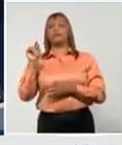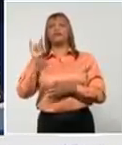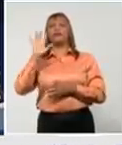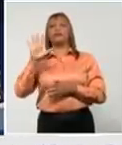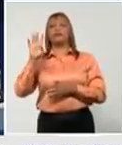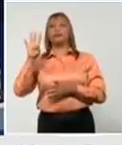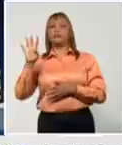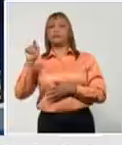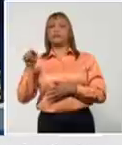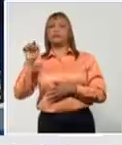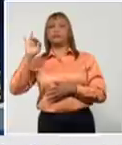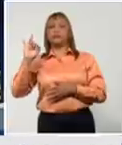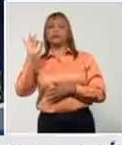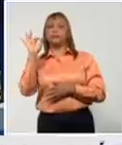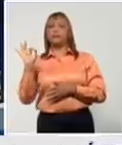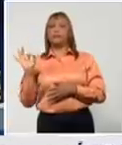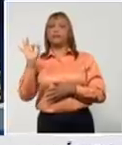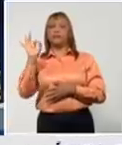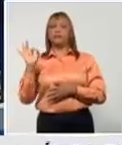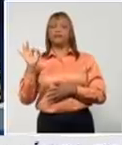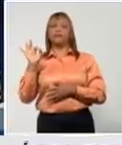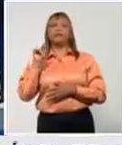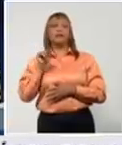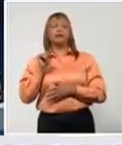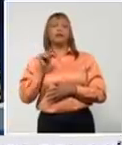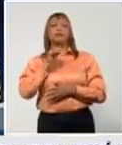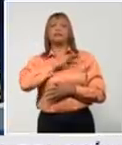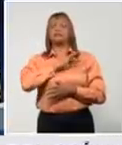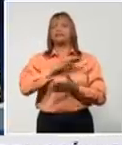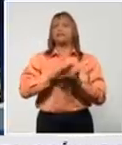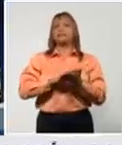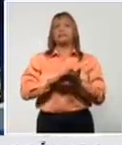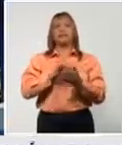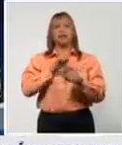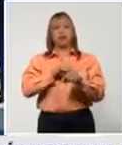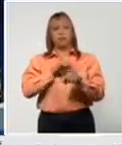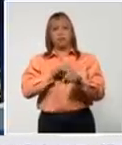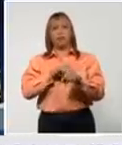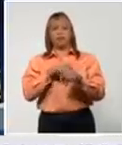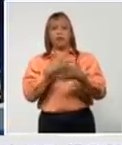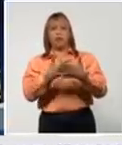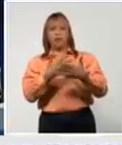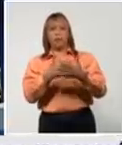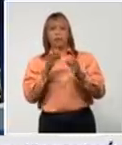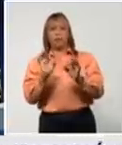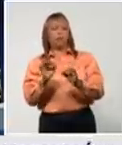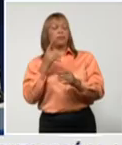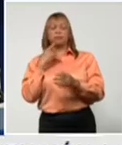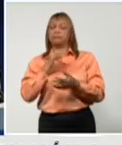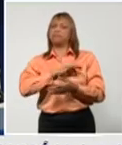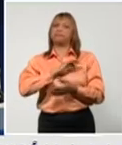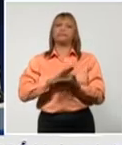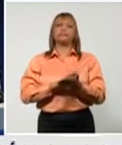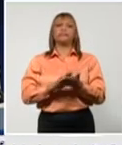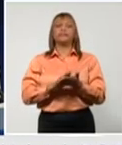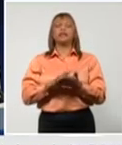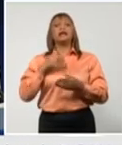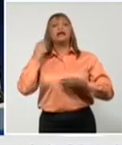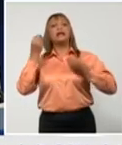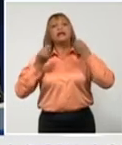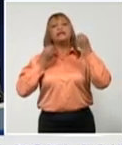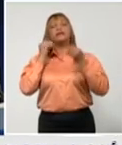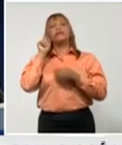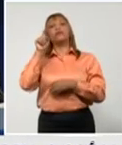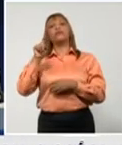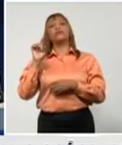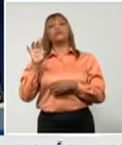54,7%, que son asintomáticos en el momento del diagnóstico, y si lo analizamos en los últimos